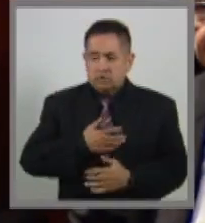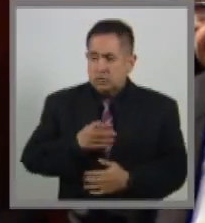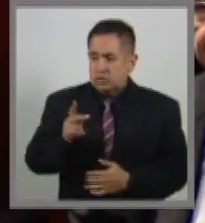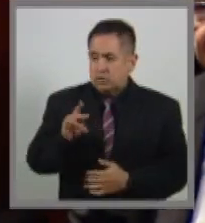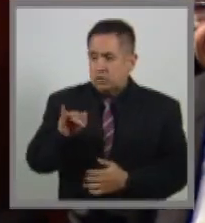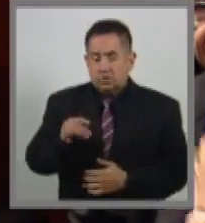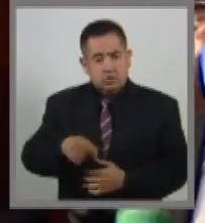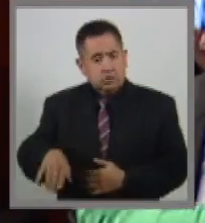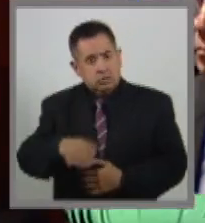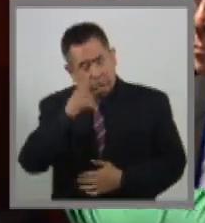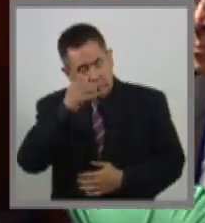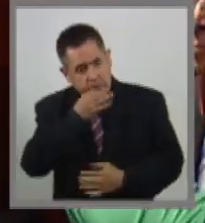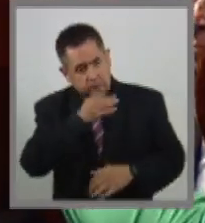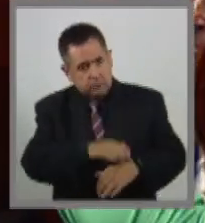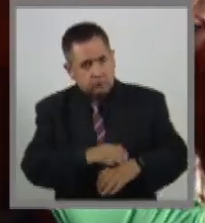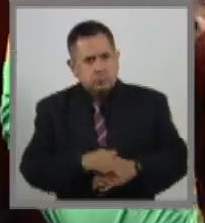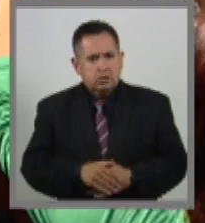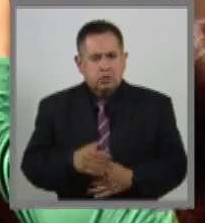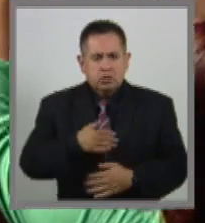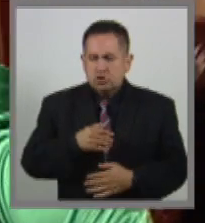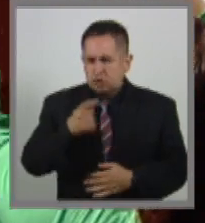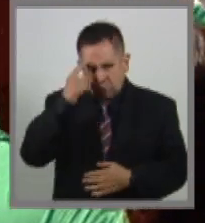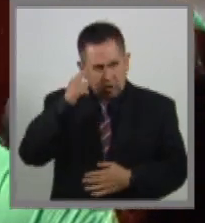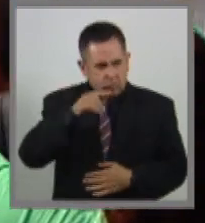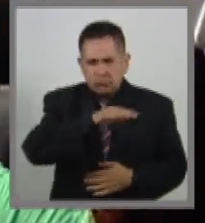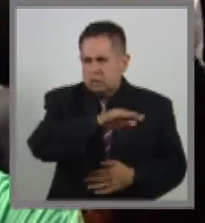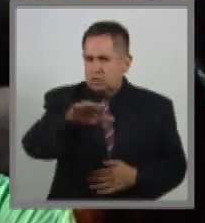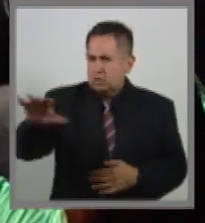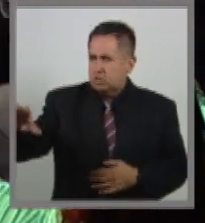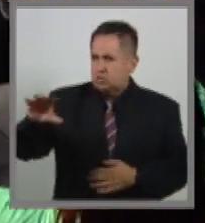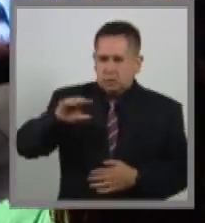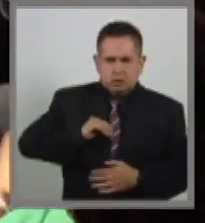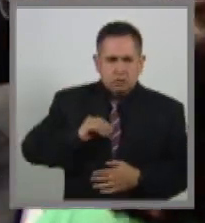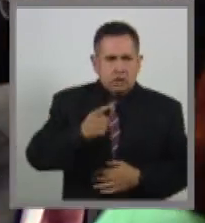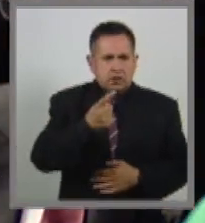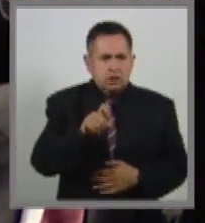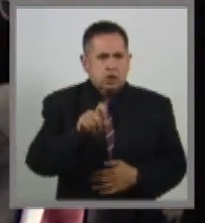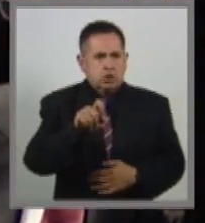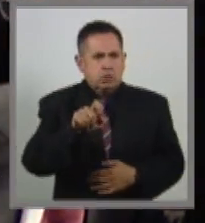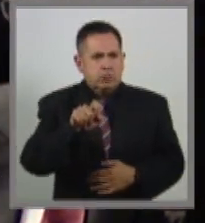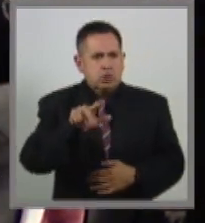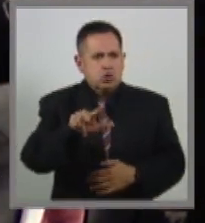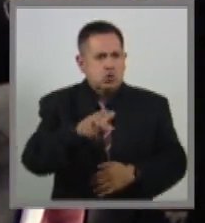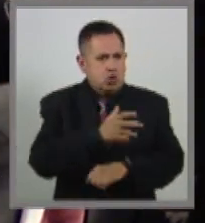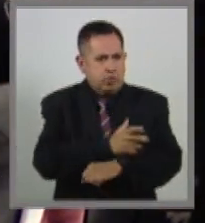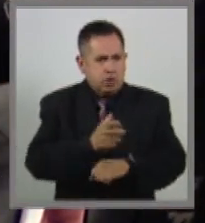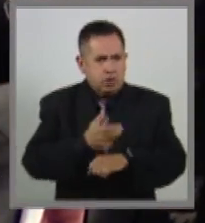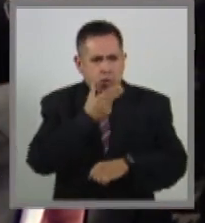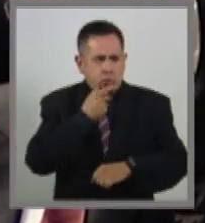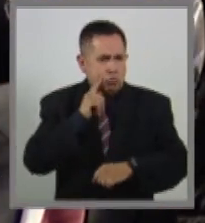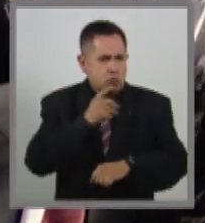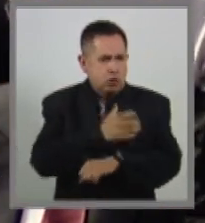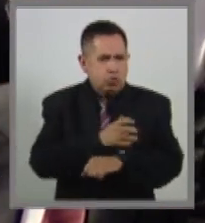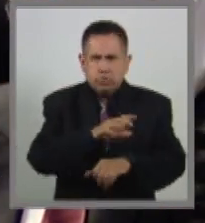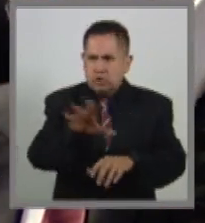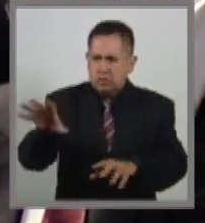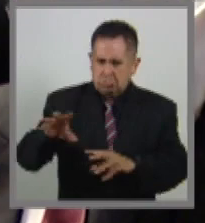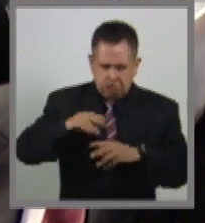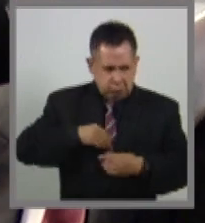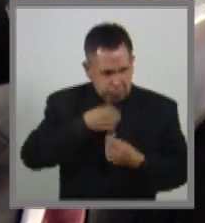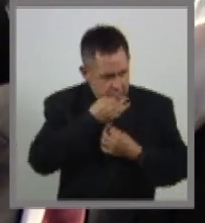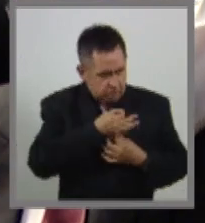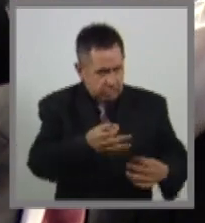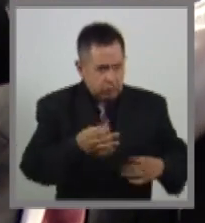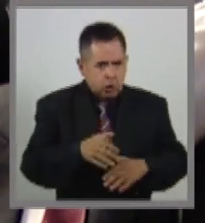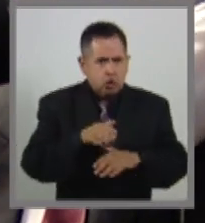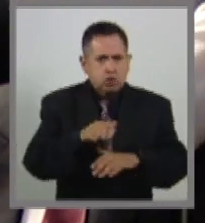República, y creo que puedo hacer eco de mis 128 compañeras y compañeras en el Senado,